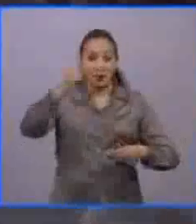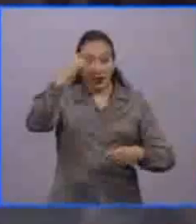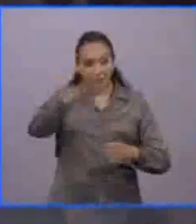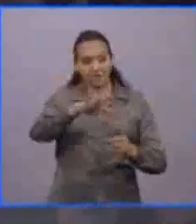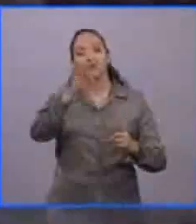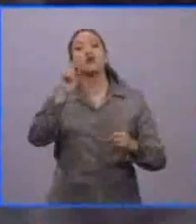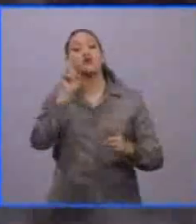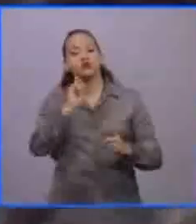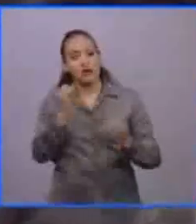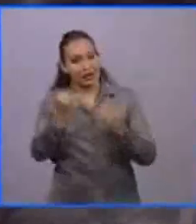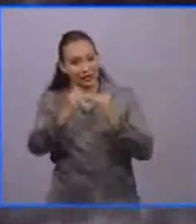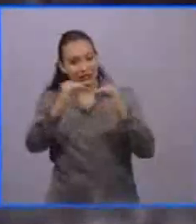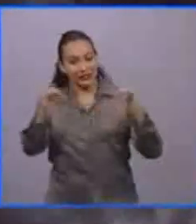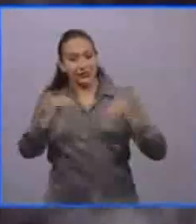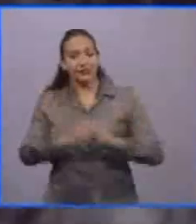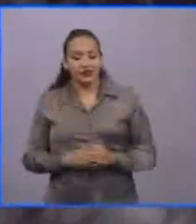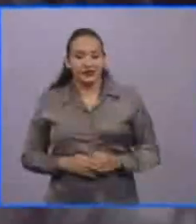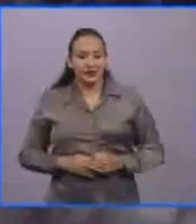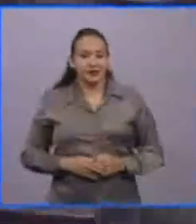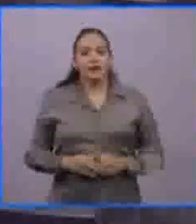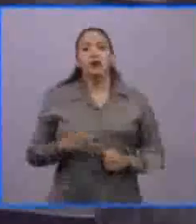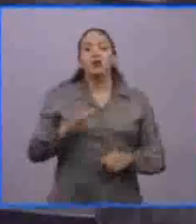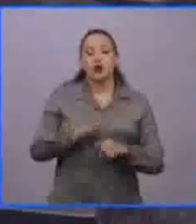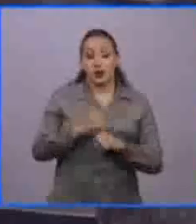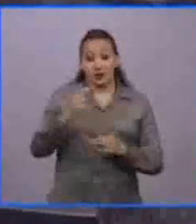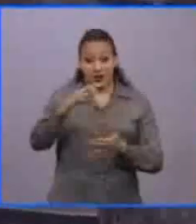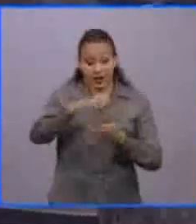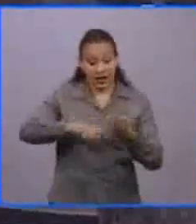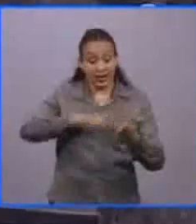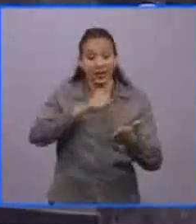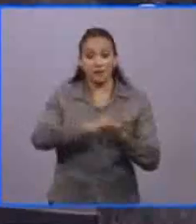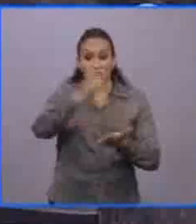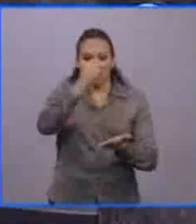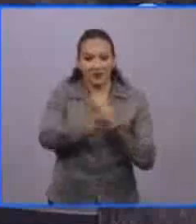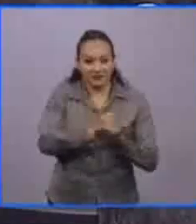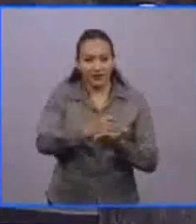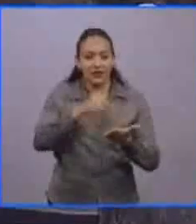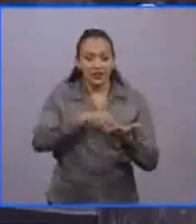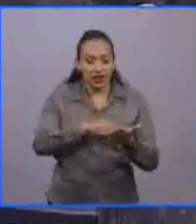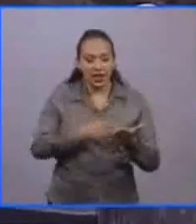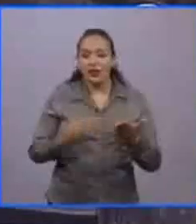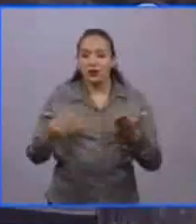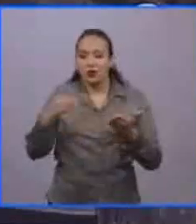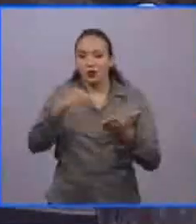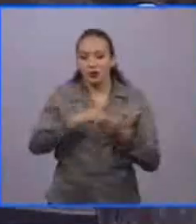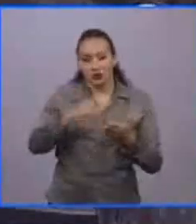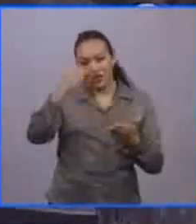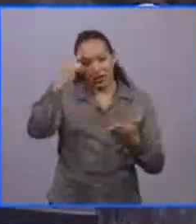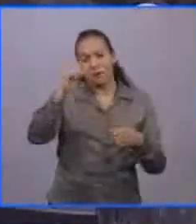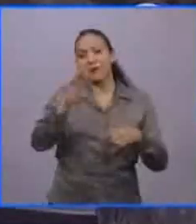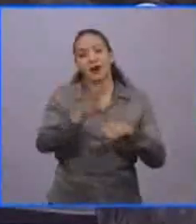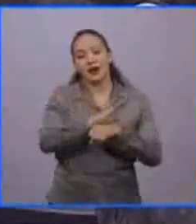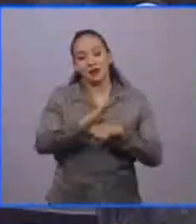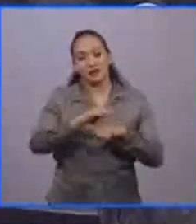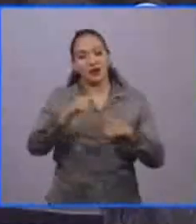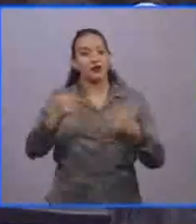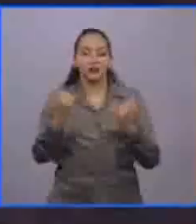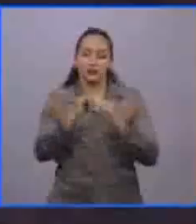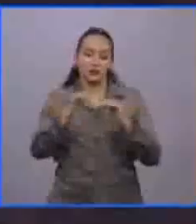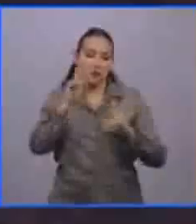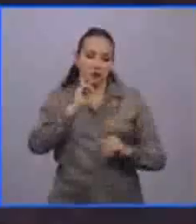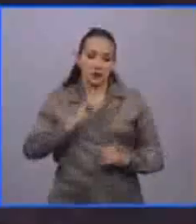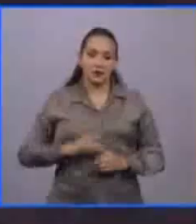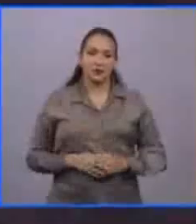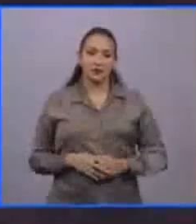que dicho sea de paso, señalaron, en la reforma que le dio vida, quedaron fuera las acciones afirmativas en favor de la equidad de